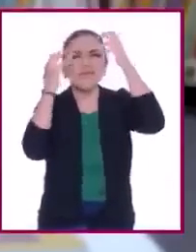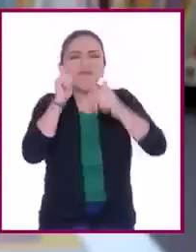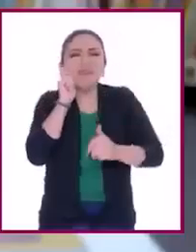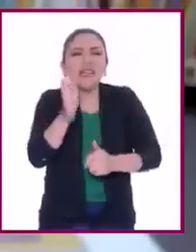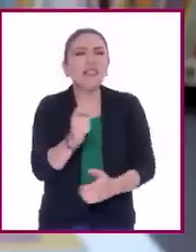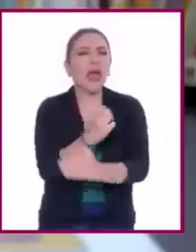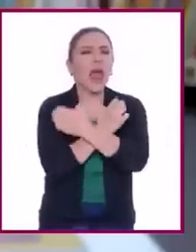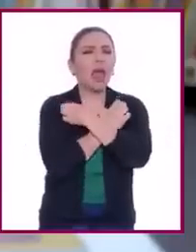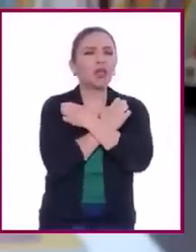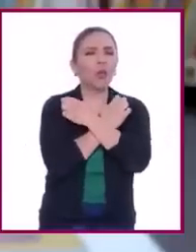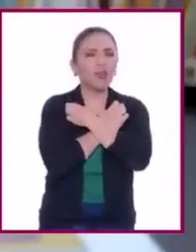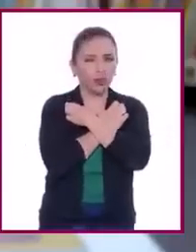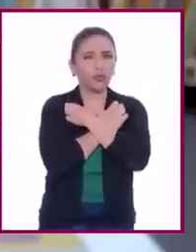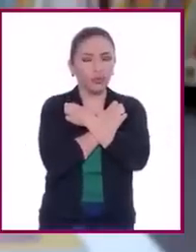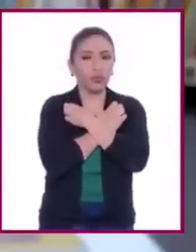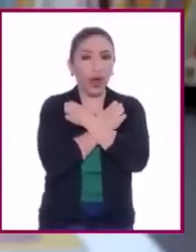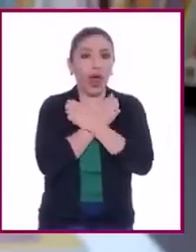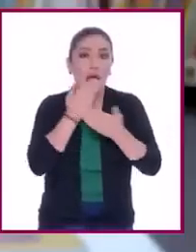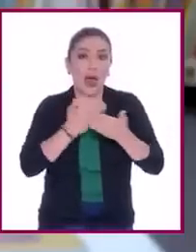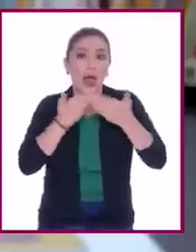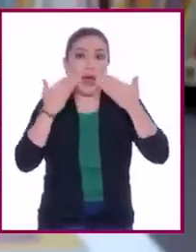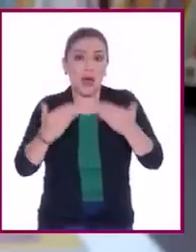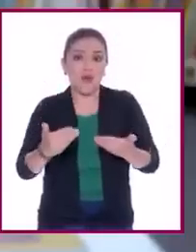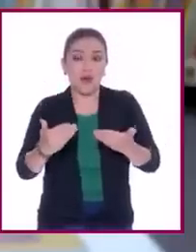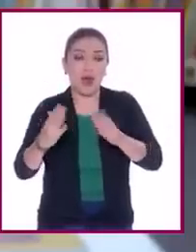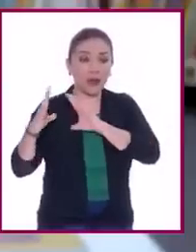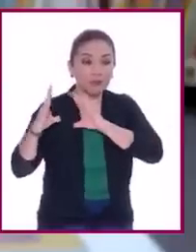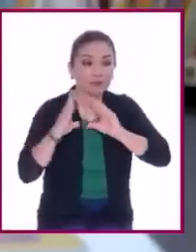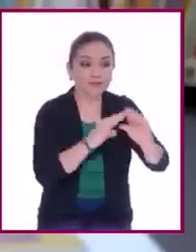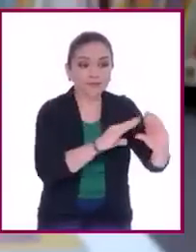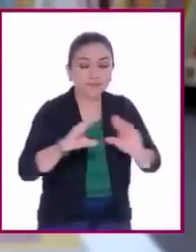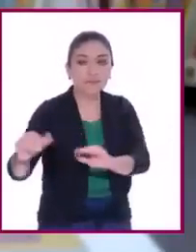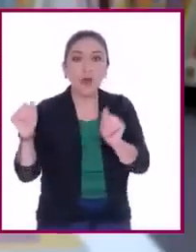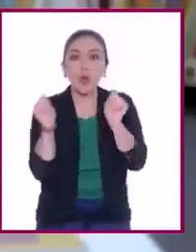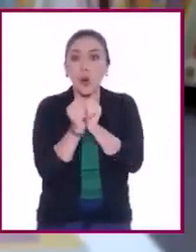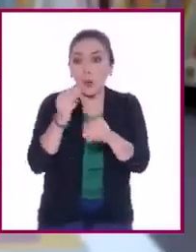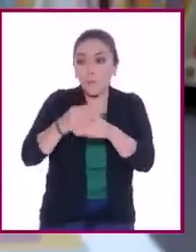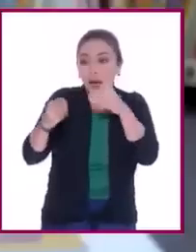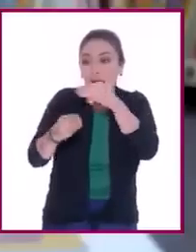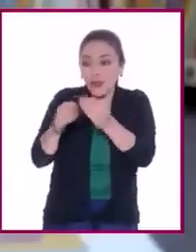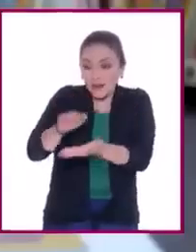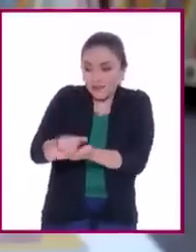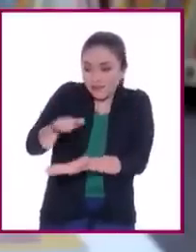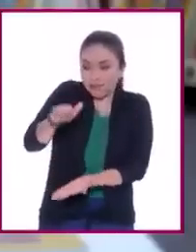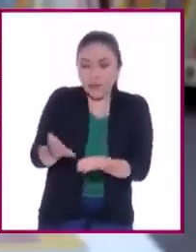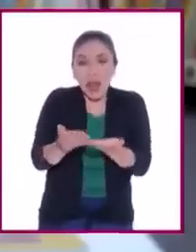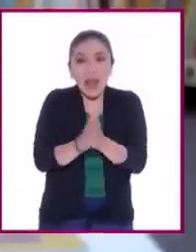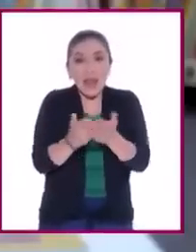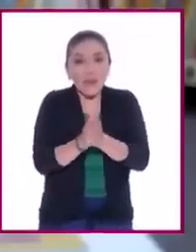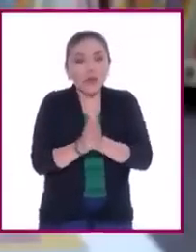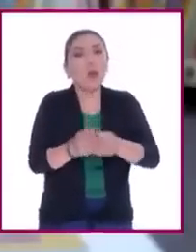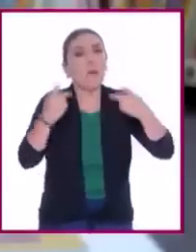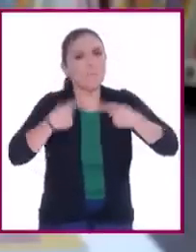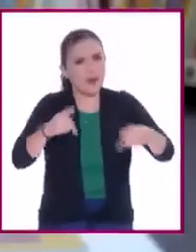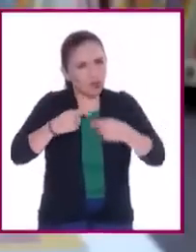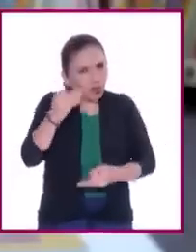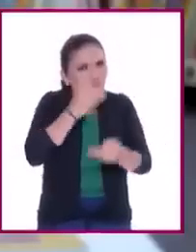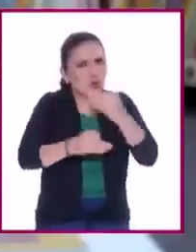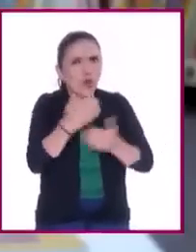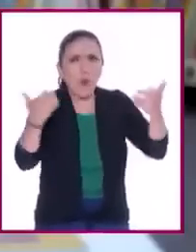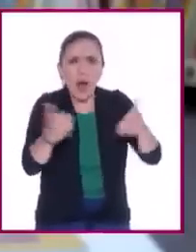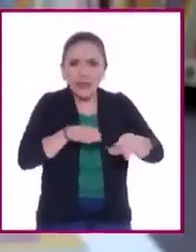la educación no la formación que se está recibiendo a través de este material y de todos los que estamos involucrados